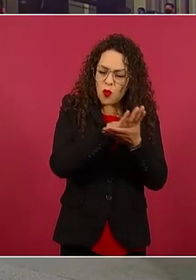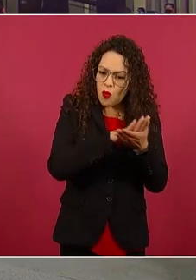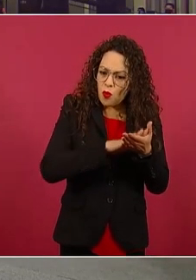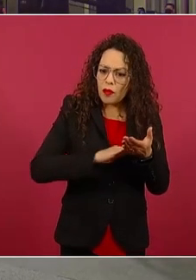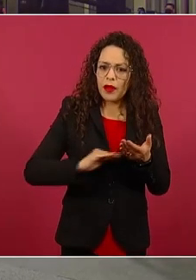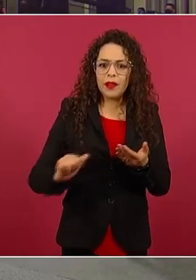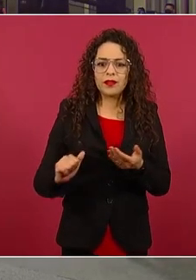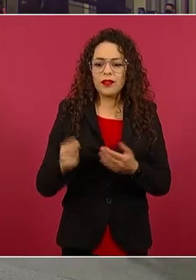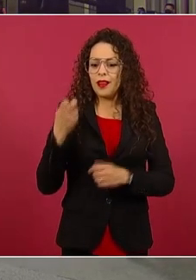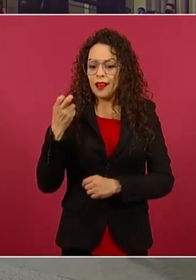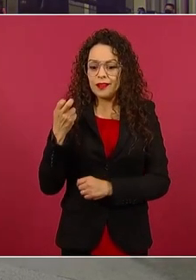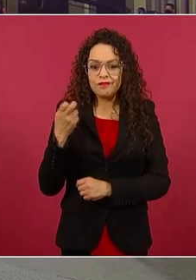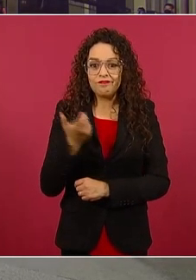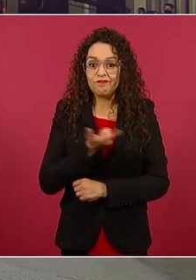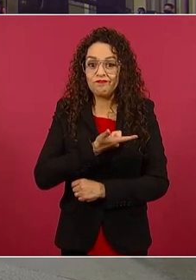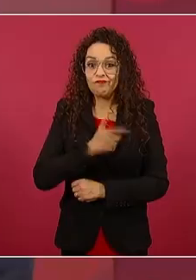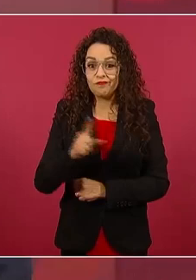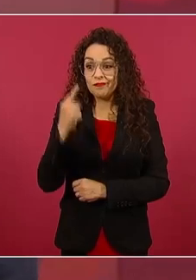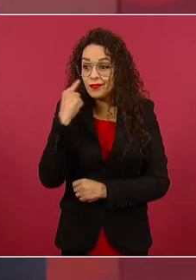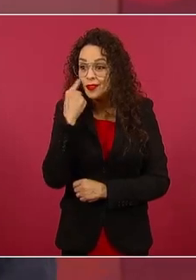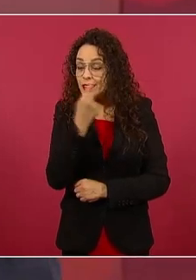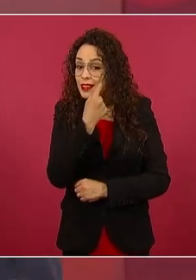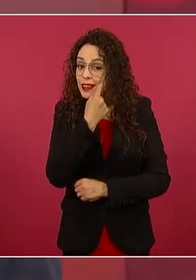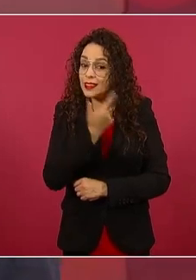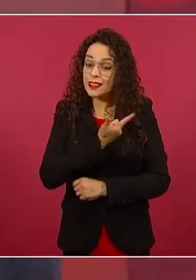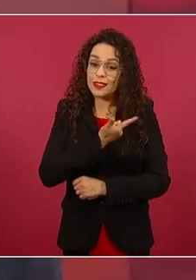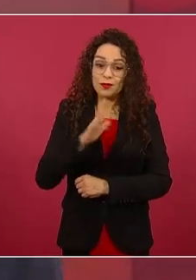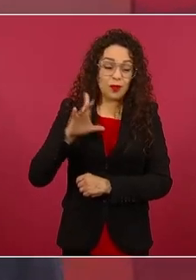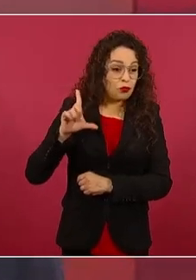raso, son muy elitistas,